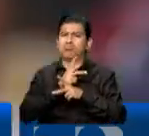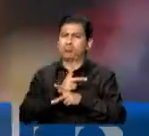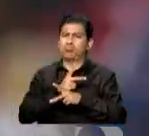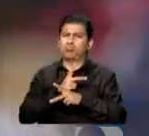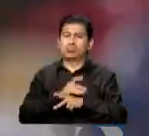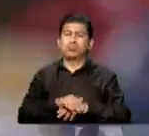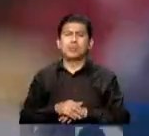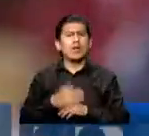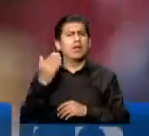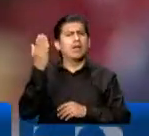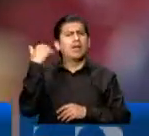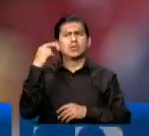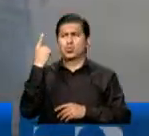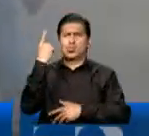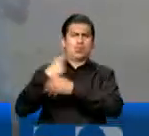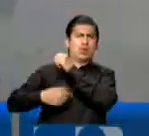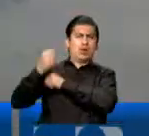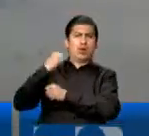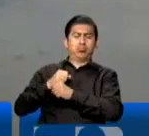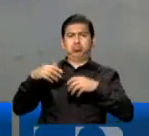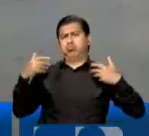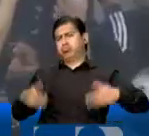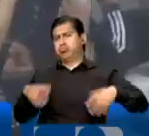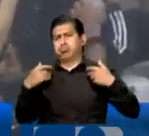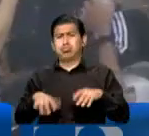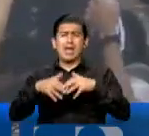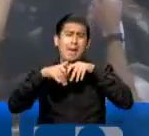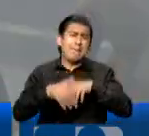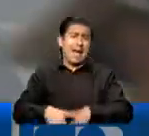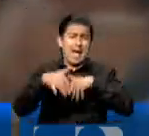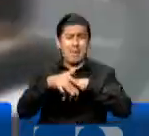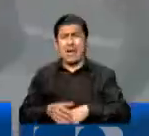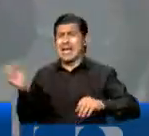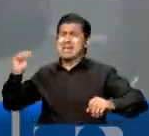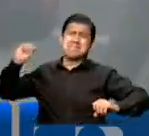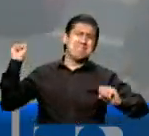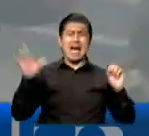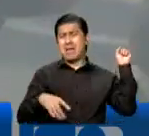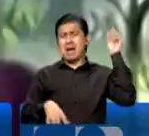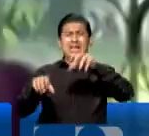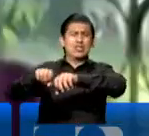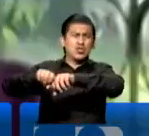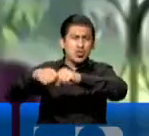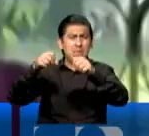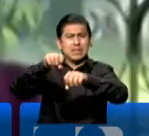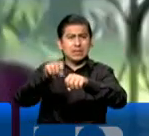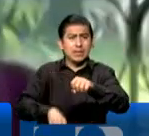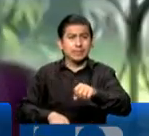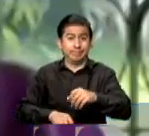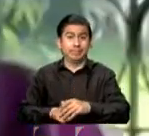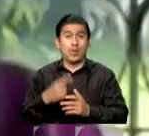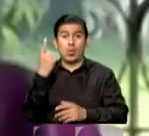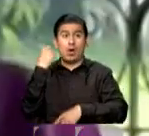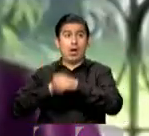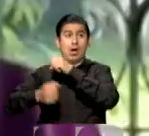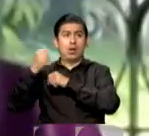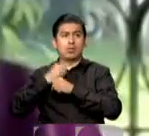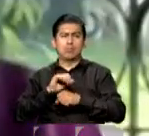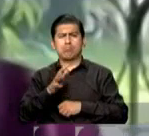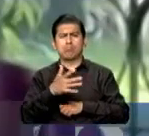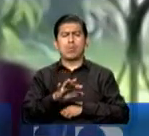jornada, pues hace tan solo un año atrás el país vivió una serie de protestas con millonarias pérdidas. El año pasado perdimos cerca